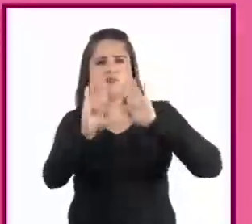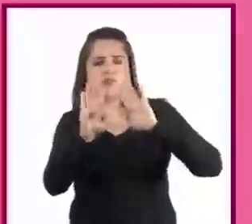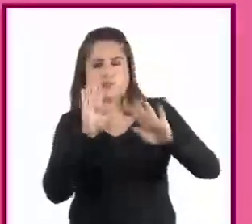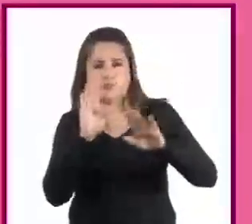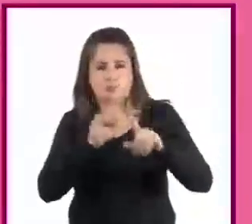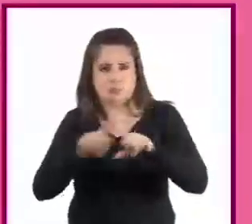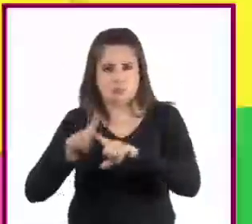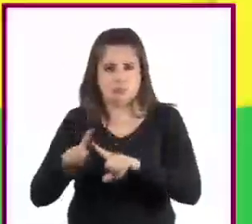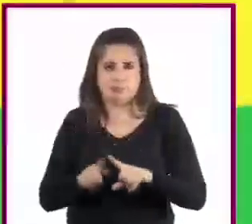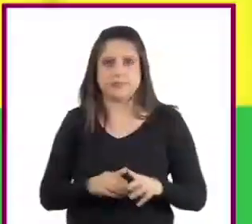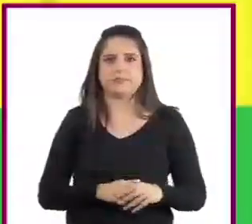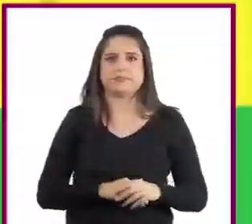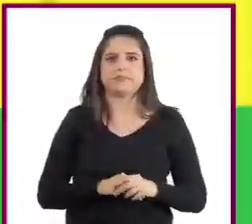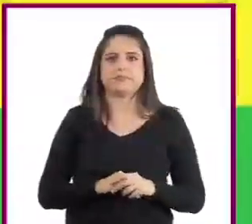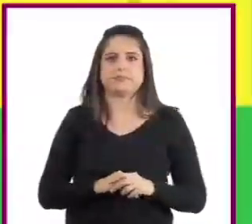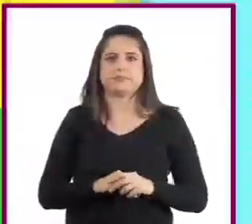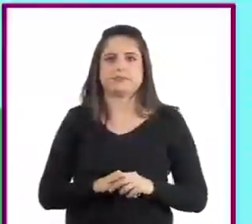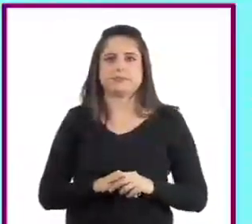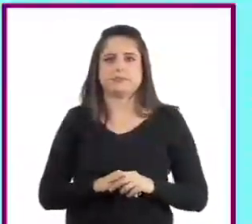recursos.